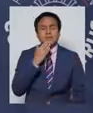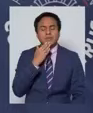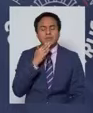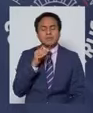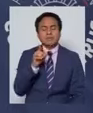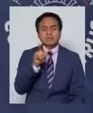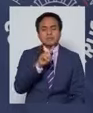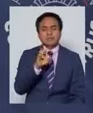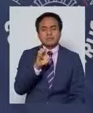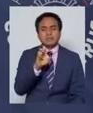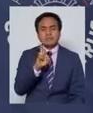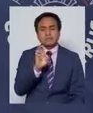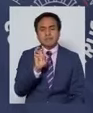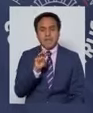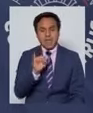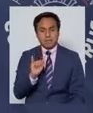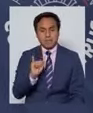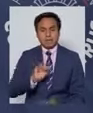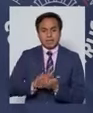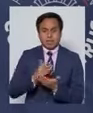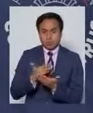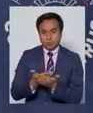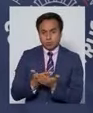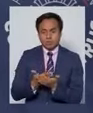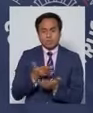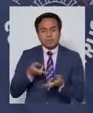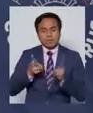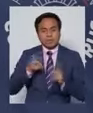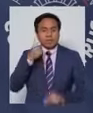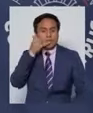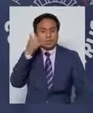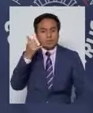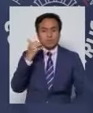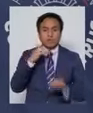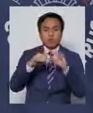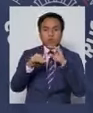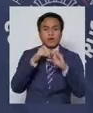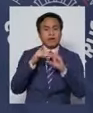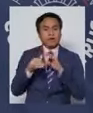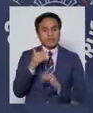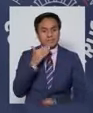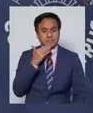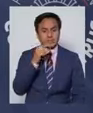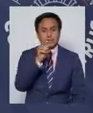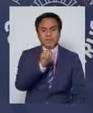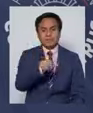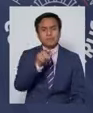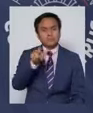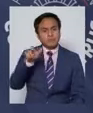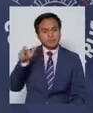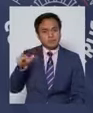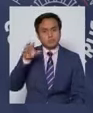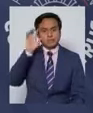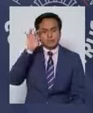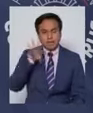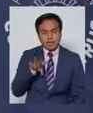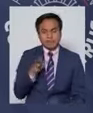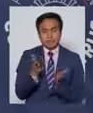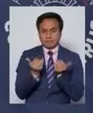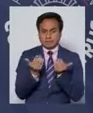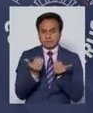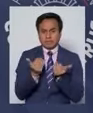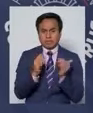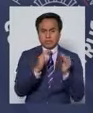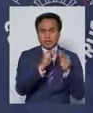de salud han implementado un lugar de un teléfono, un correo electrónico, para aquellas personas que saben que necesitan